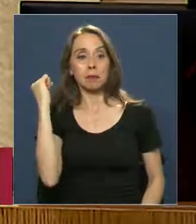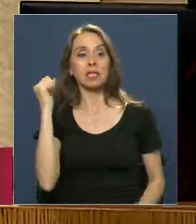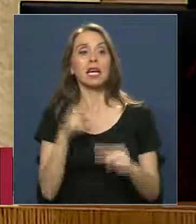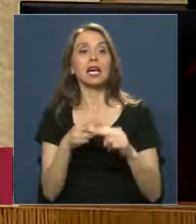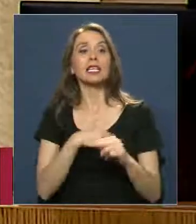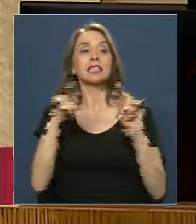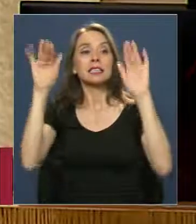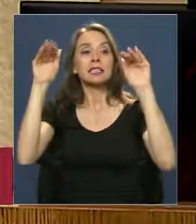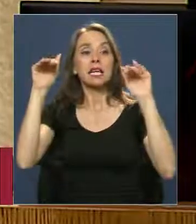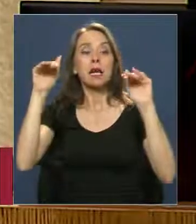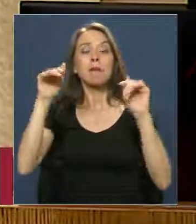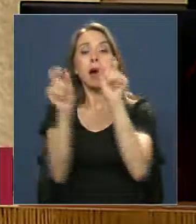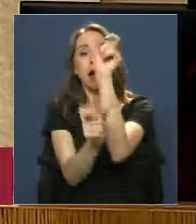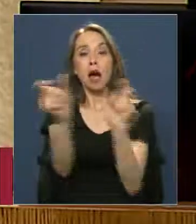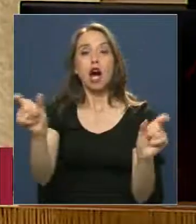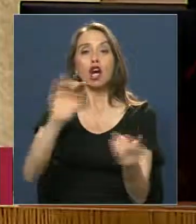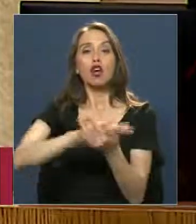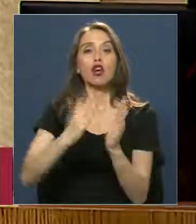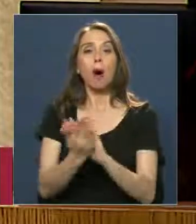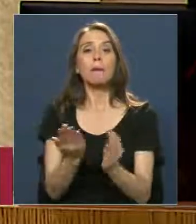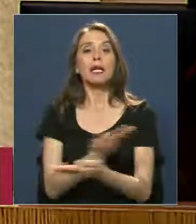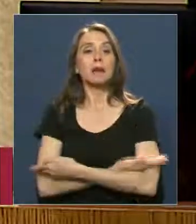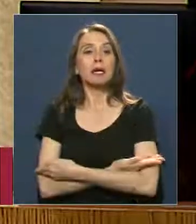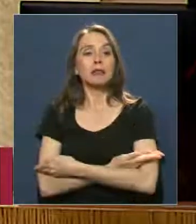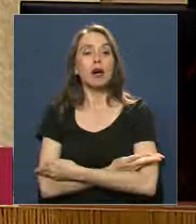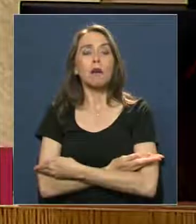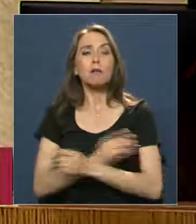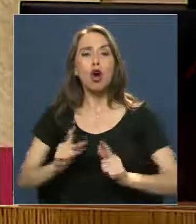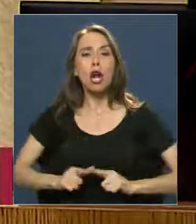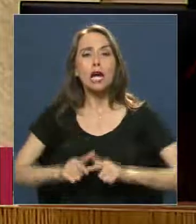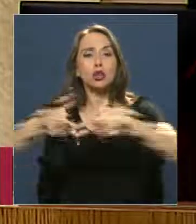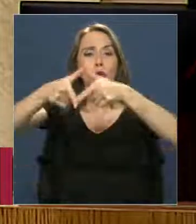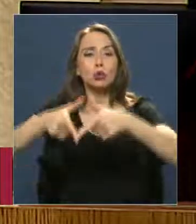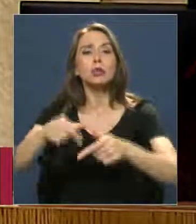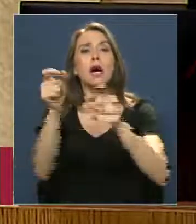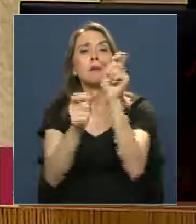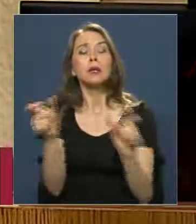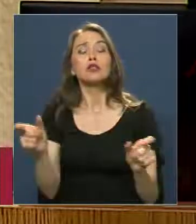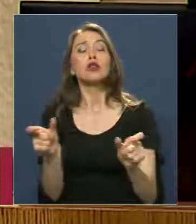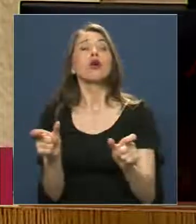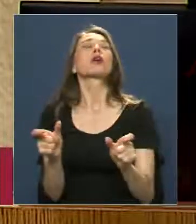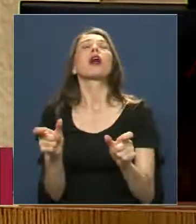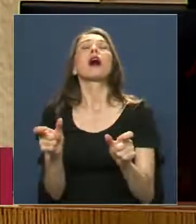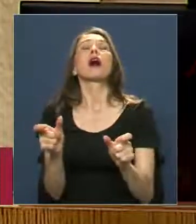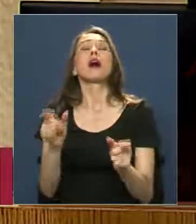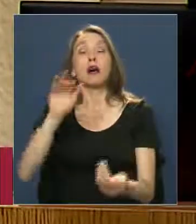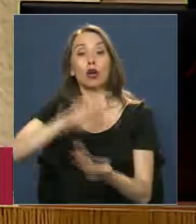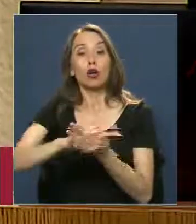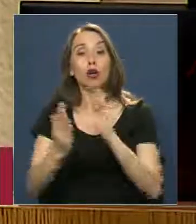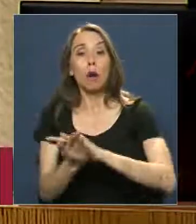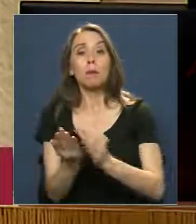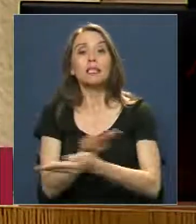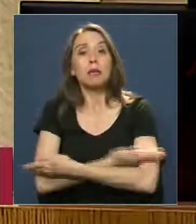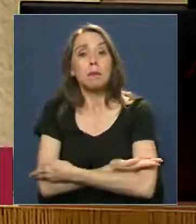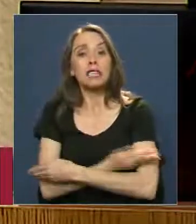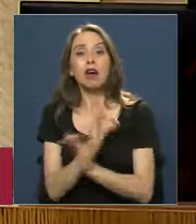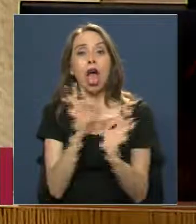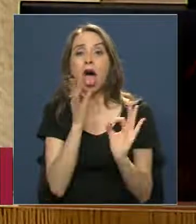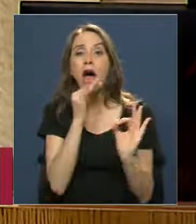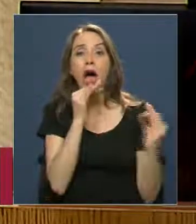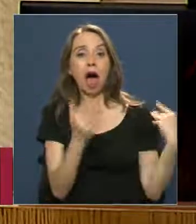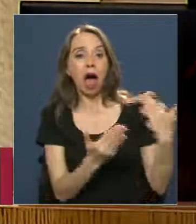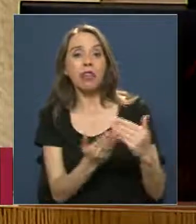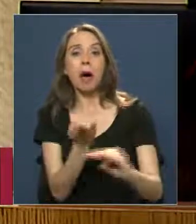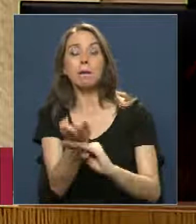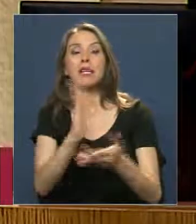los cómplices pasivos por la chucha. Los cómplices pasivos no han pedido disculpas. Y eso